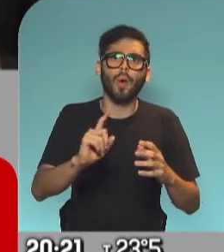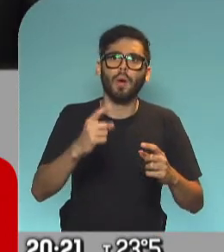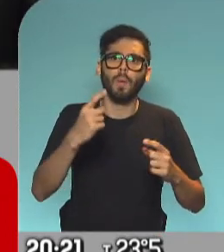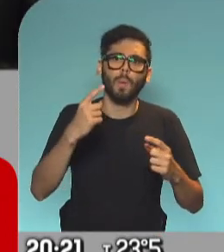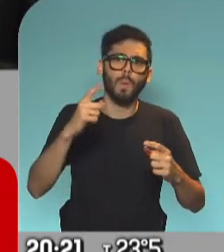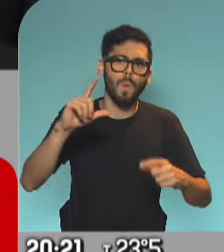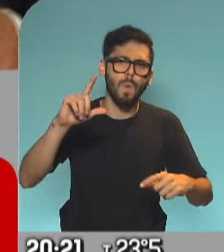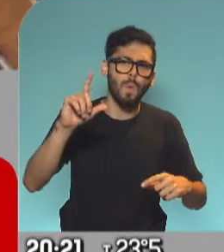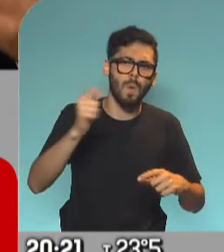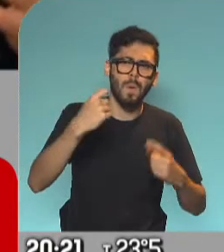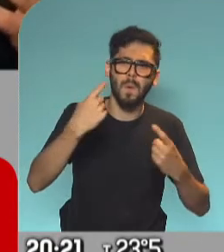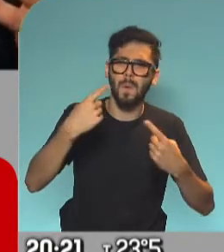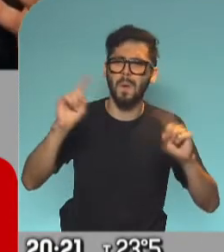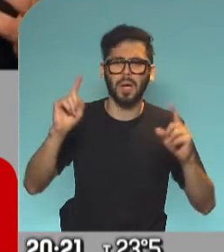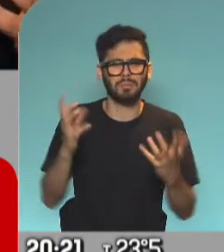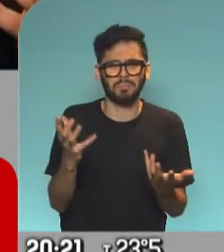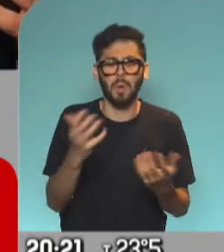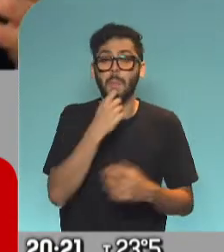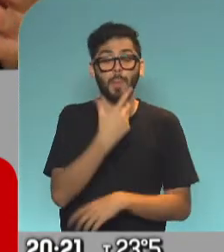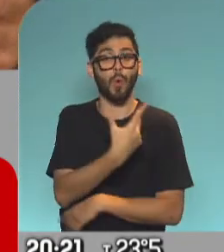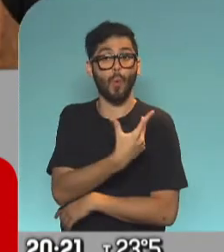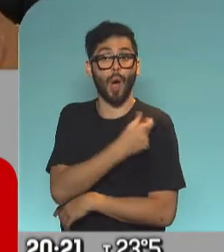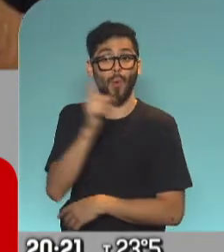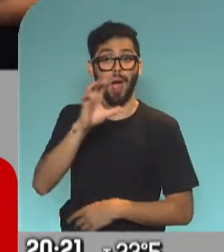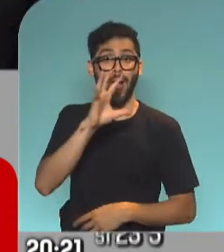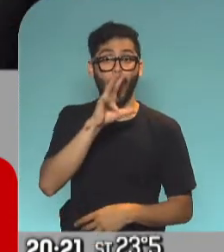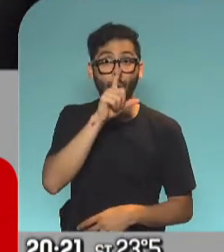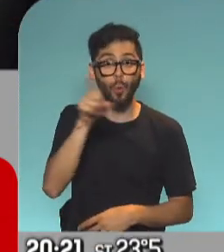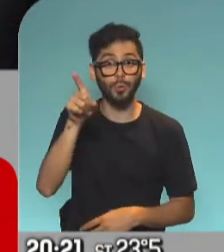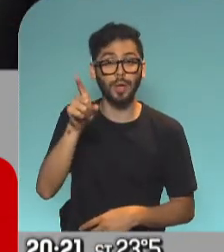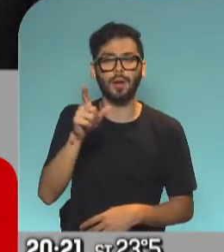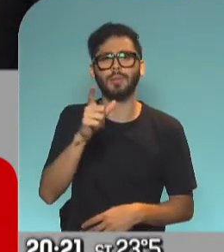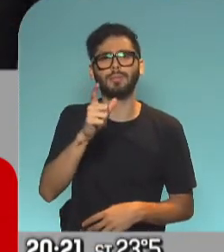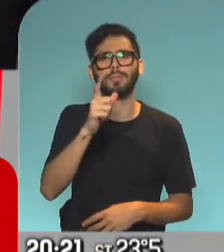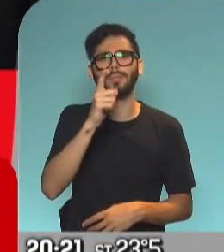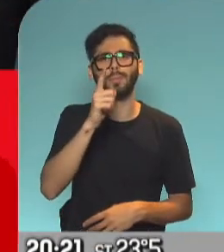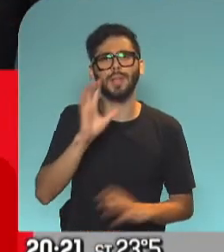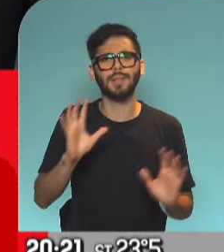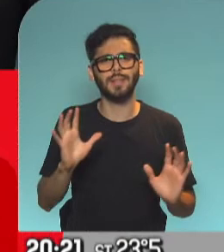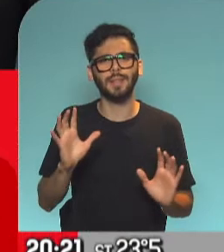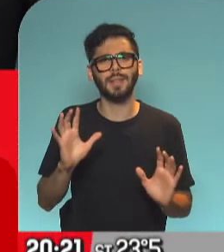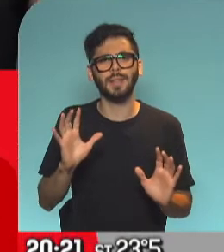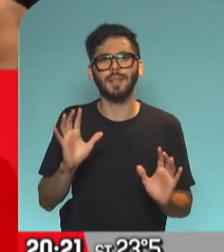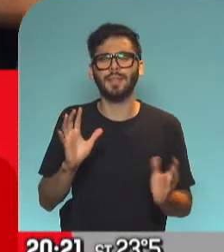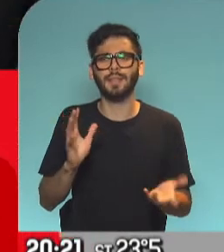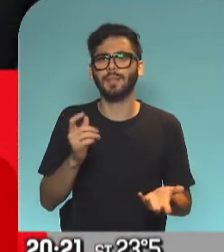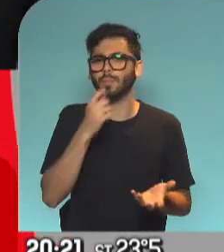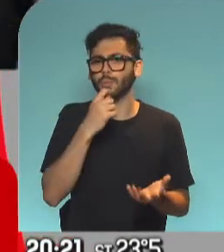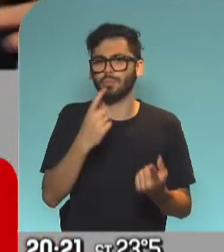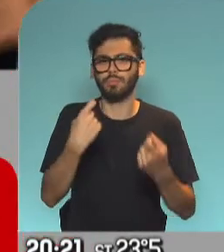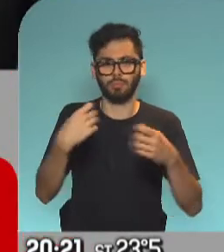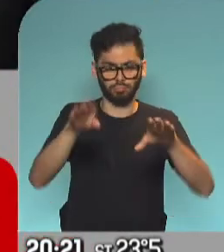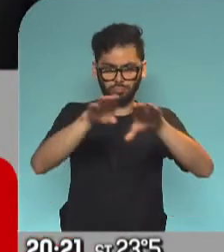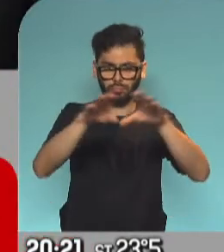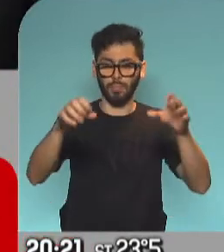extraños. Por ejemplo, la vacuna rusa, creo que hay que lograr, por ejemplo, una cámara de